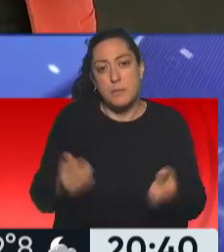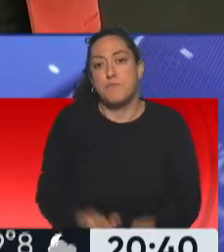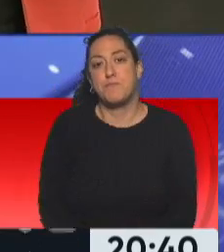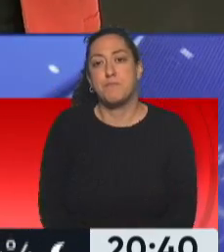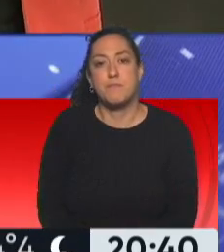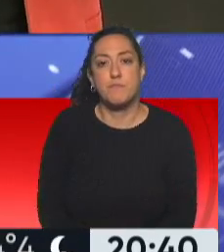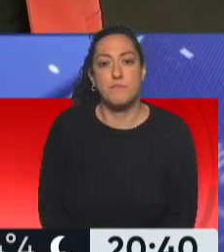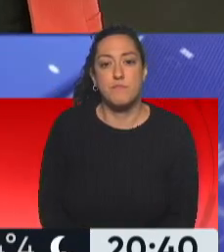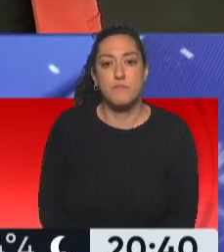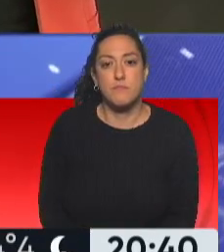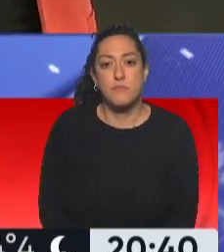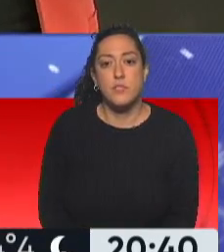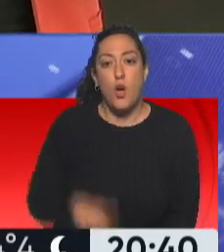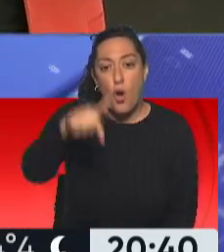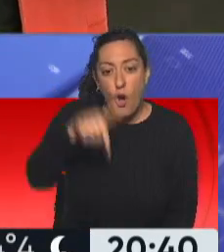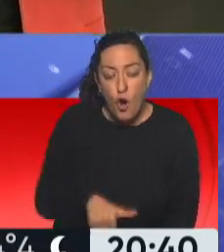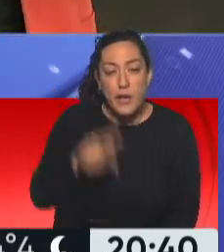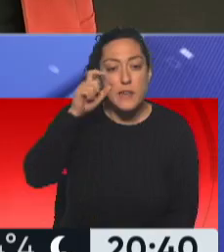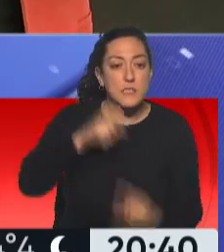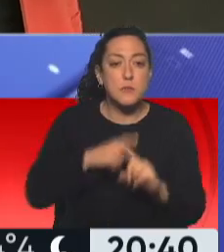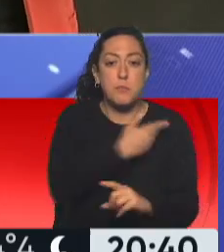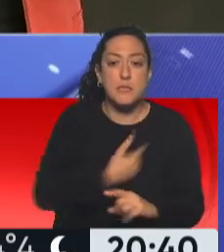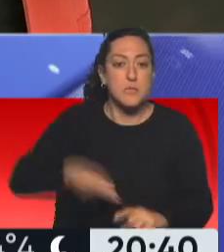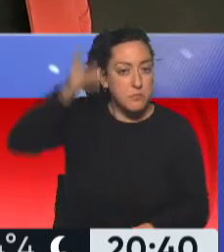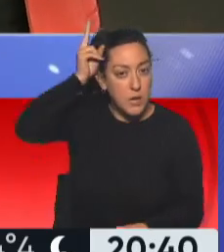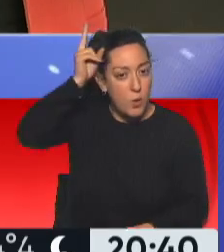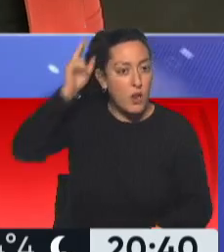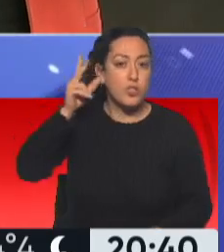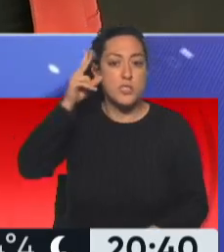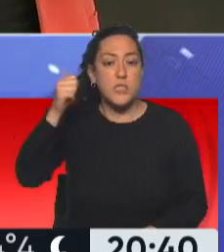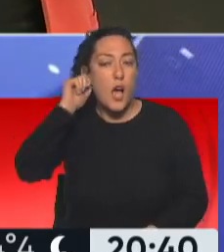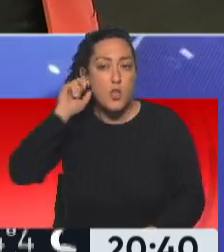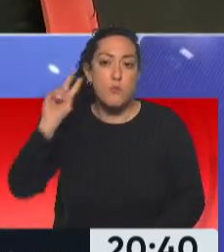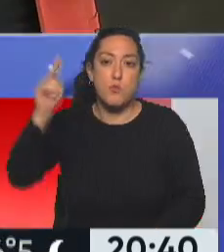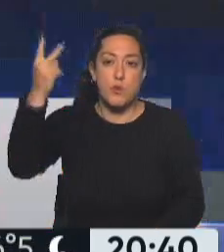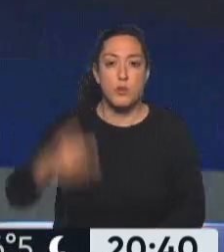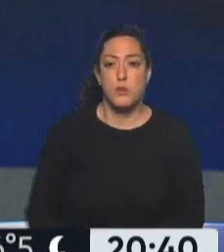fujimorismo. Así que murió hoy el exmandatario peruano a sus 86 años.